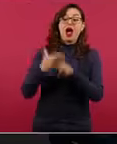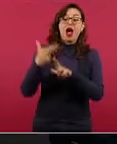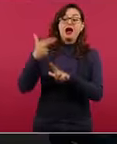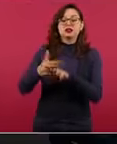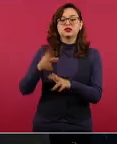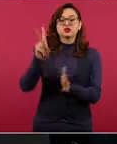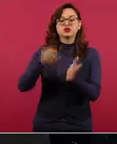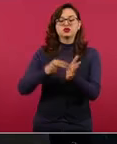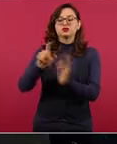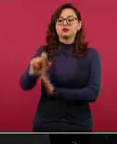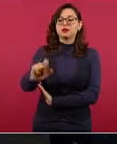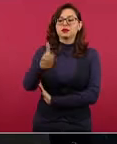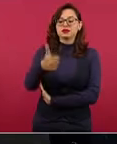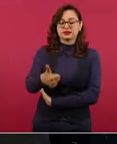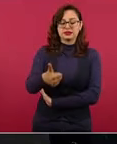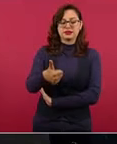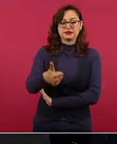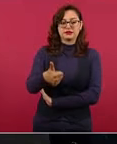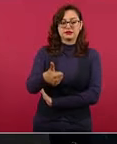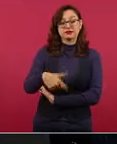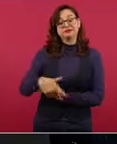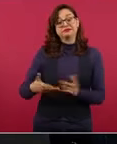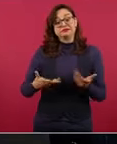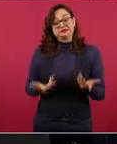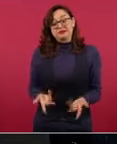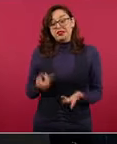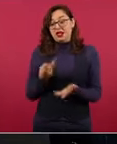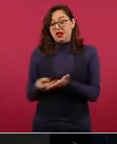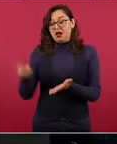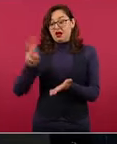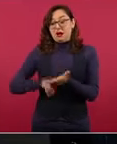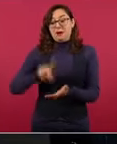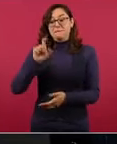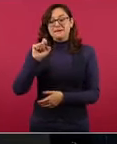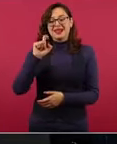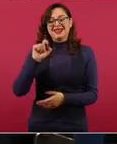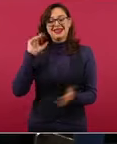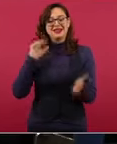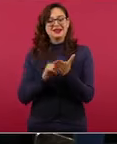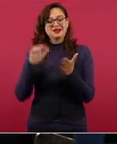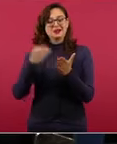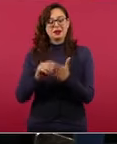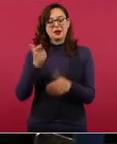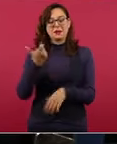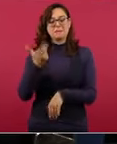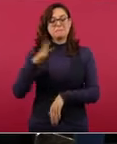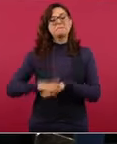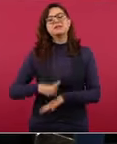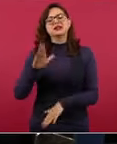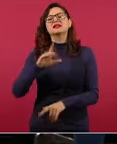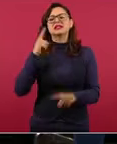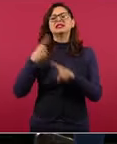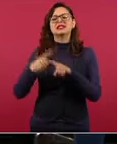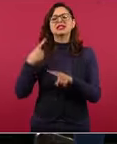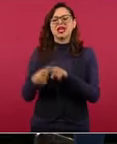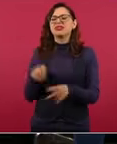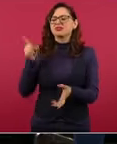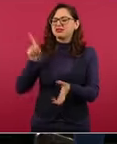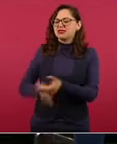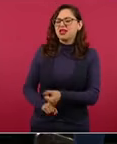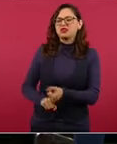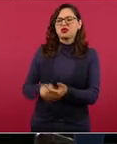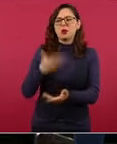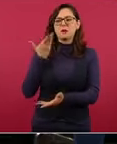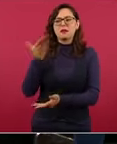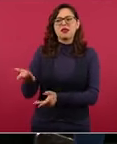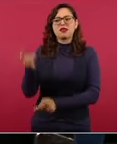2026 como decíamos con un sobreprecio de 20 mil millones de pesos y bueno quienes están involucrados precisamente en esta operación